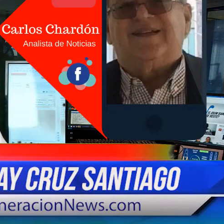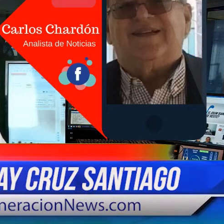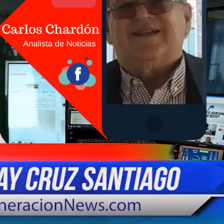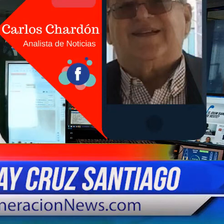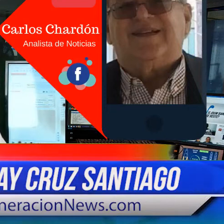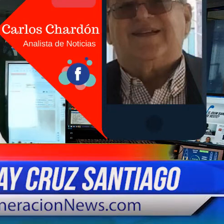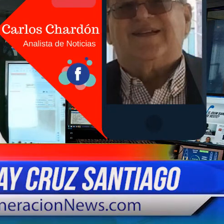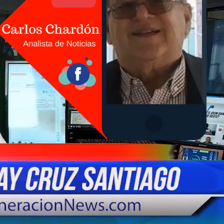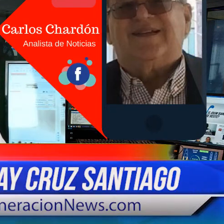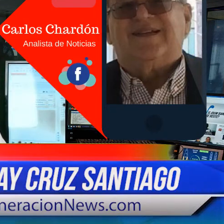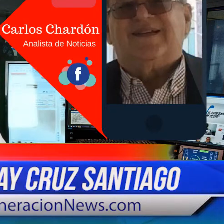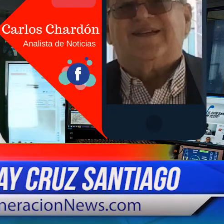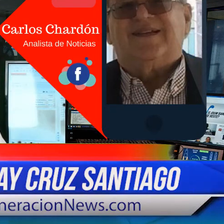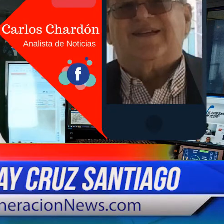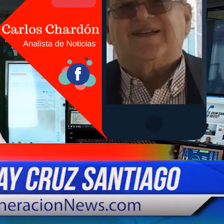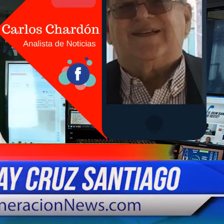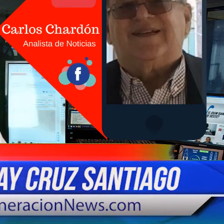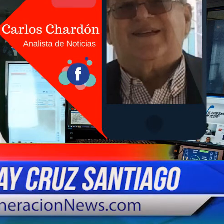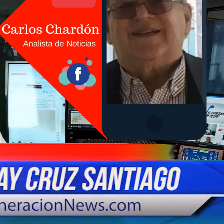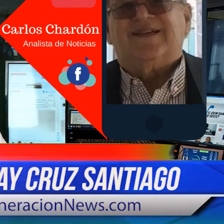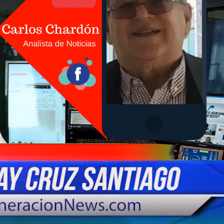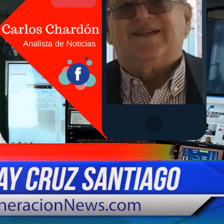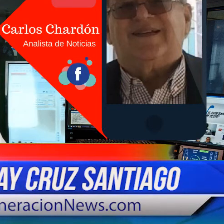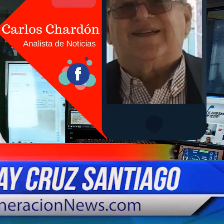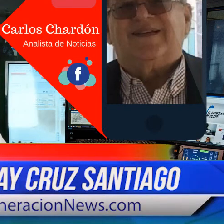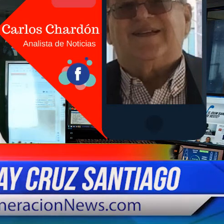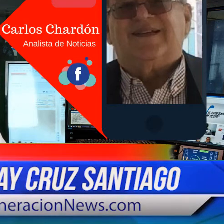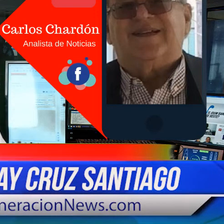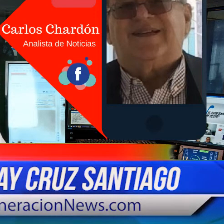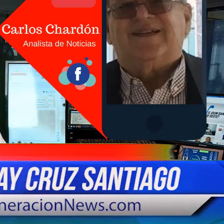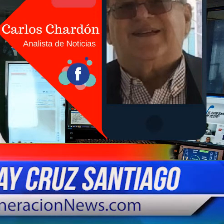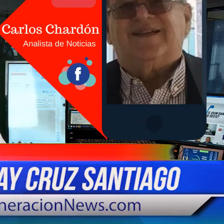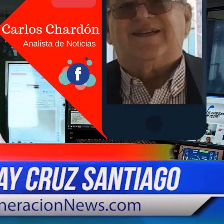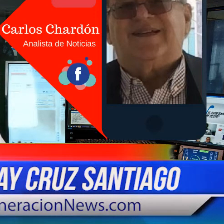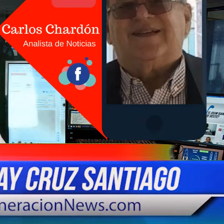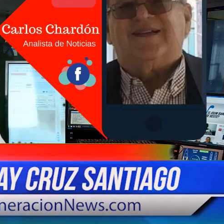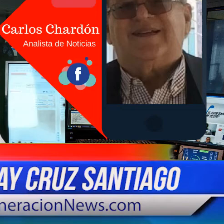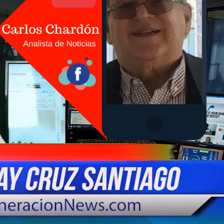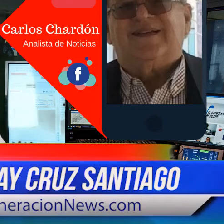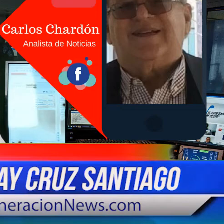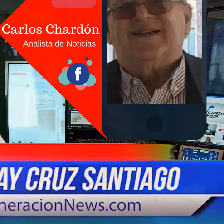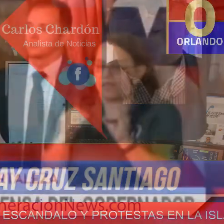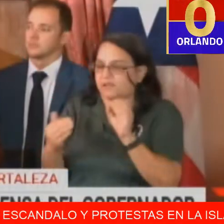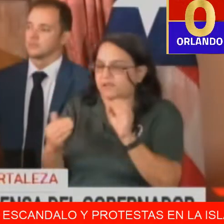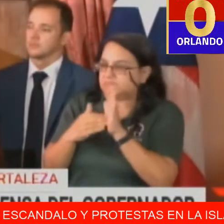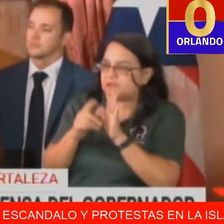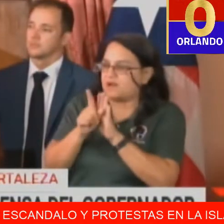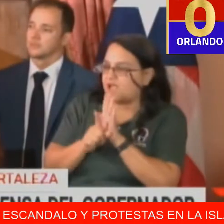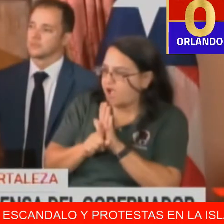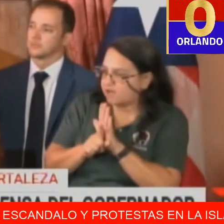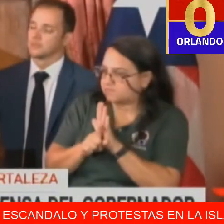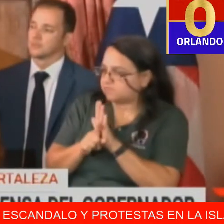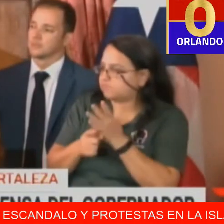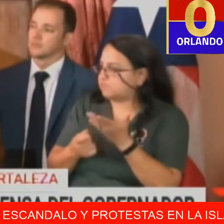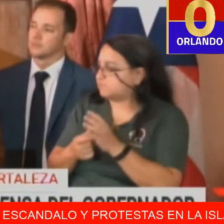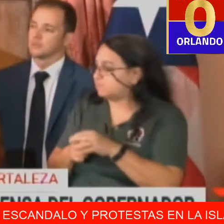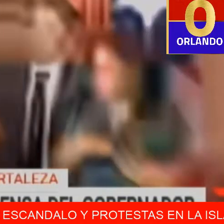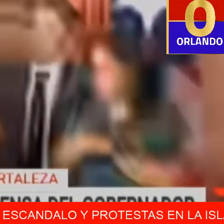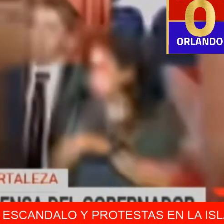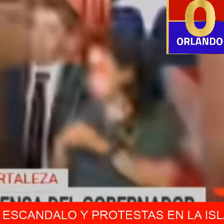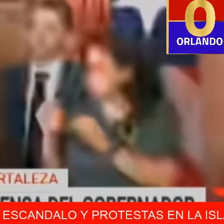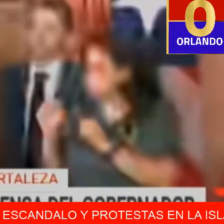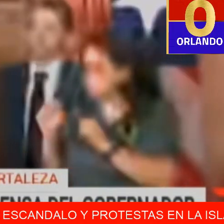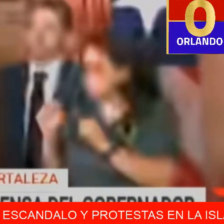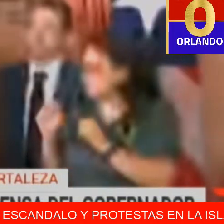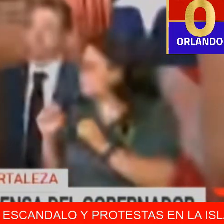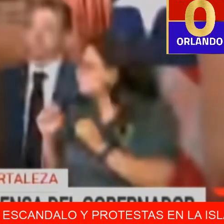hormigas que eran diseñadas específicamente para ese uso, porque eran diferentes a todas las hormigas.